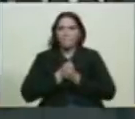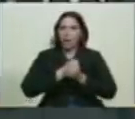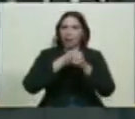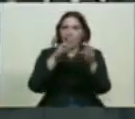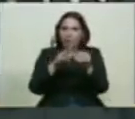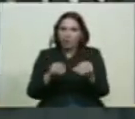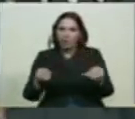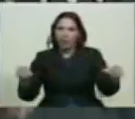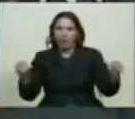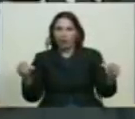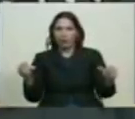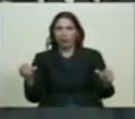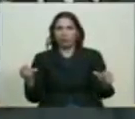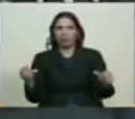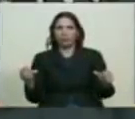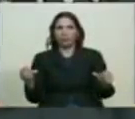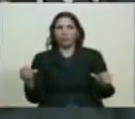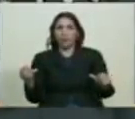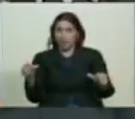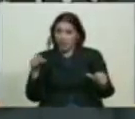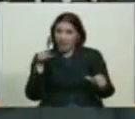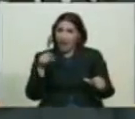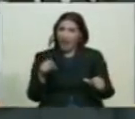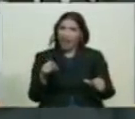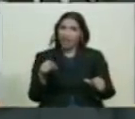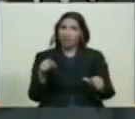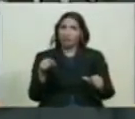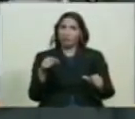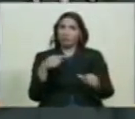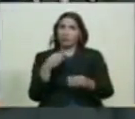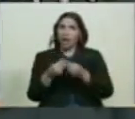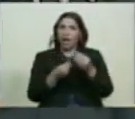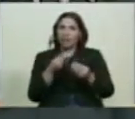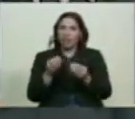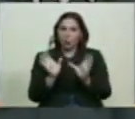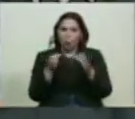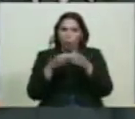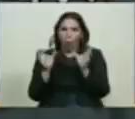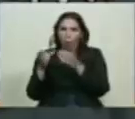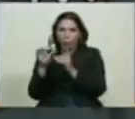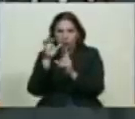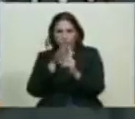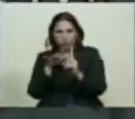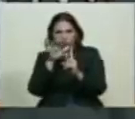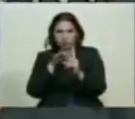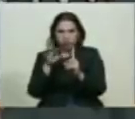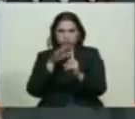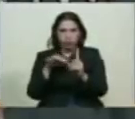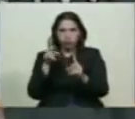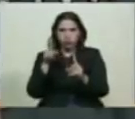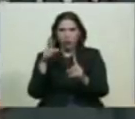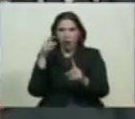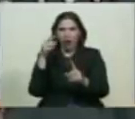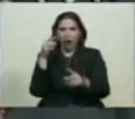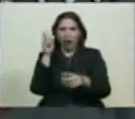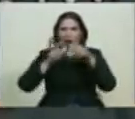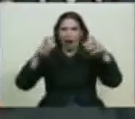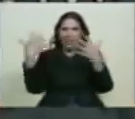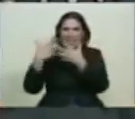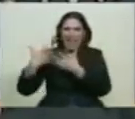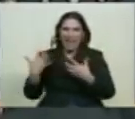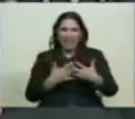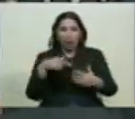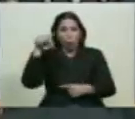territorio, y para tratar de escalar un conjunto de provocaciones. Hoy, en este